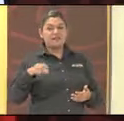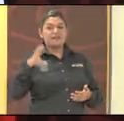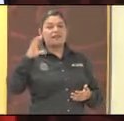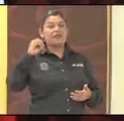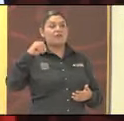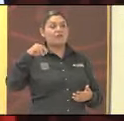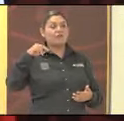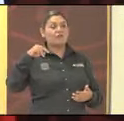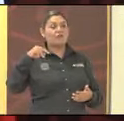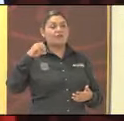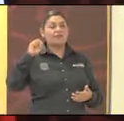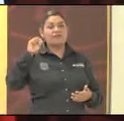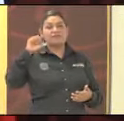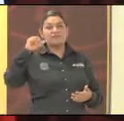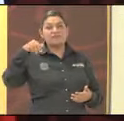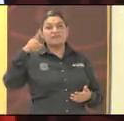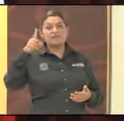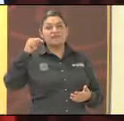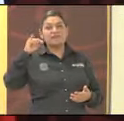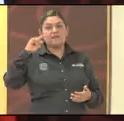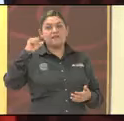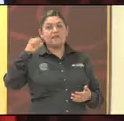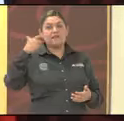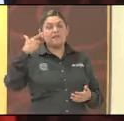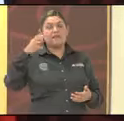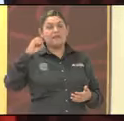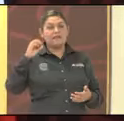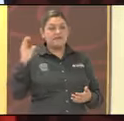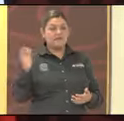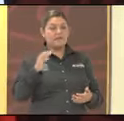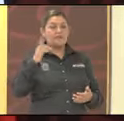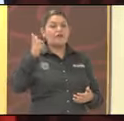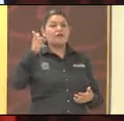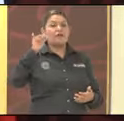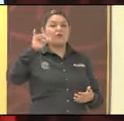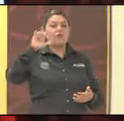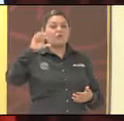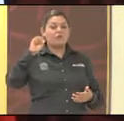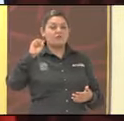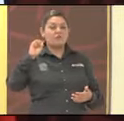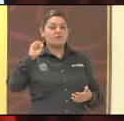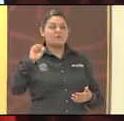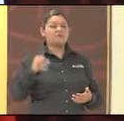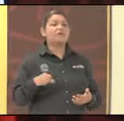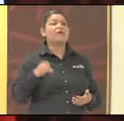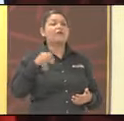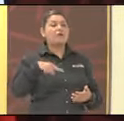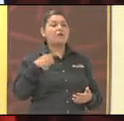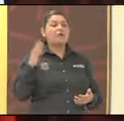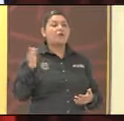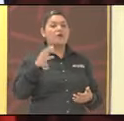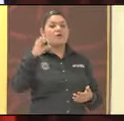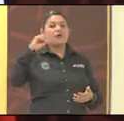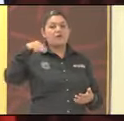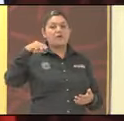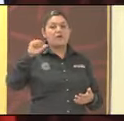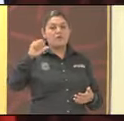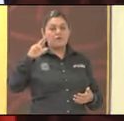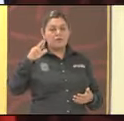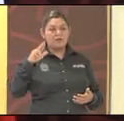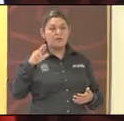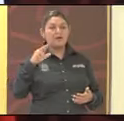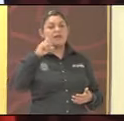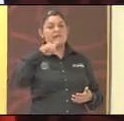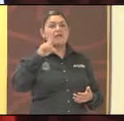Santiago Cerecedo, el delegado de Tránsito, Luis Roberto Márquez, director de Servicios Públicos, Omar Hernández Leines, gerente general de